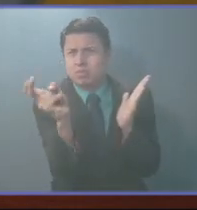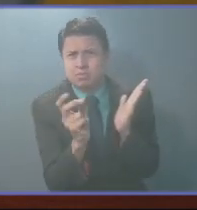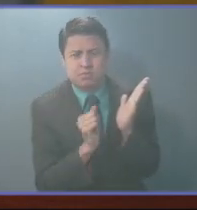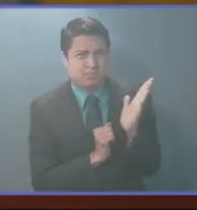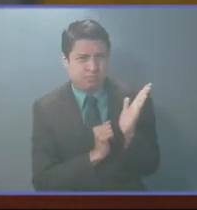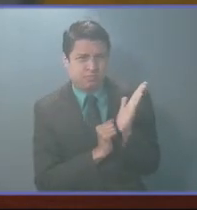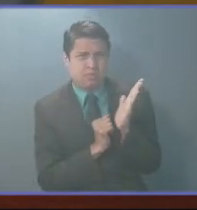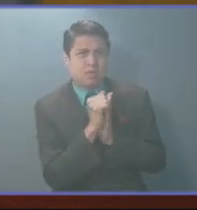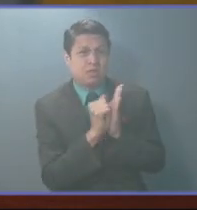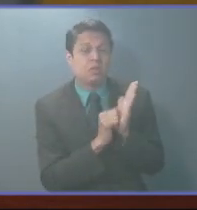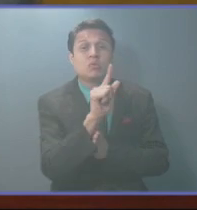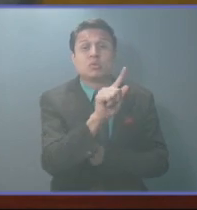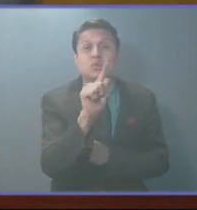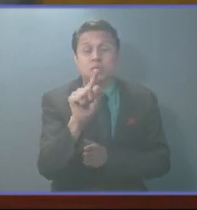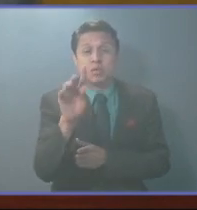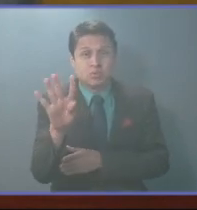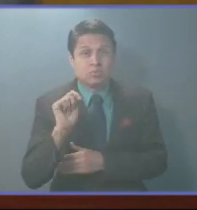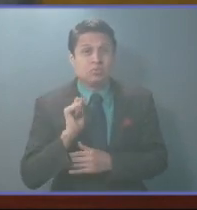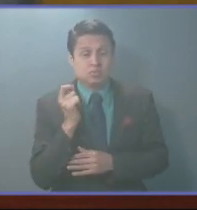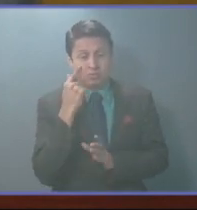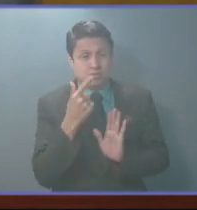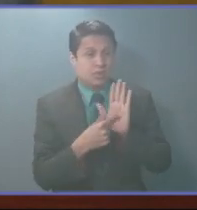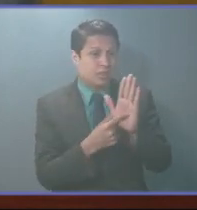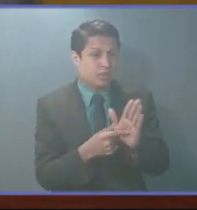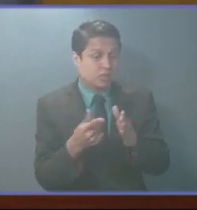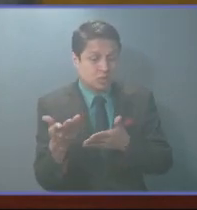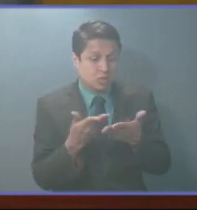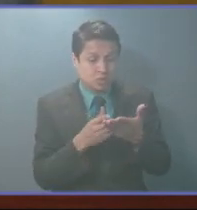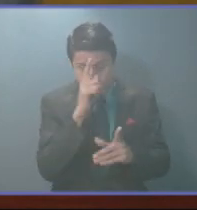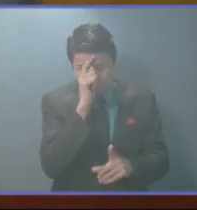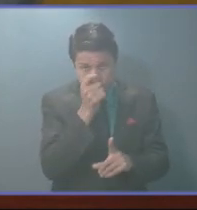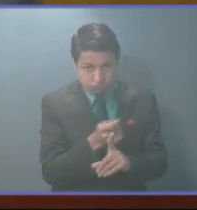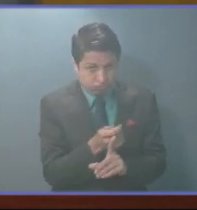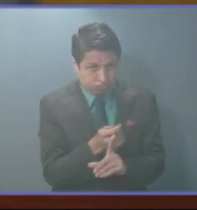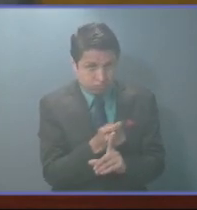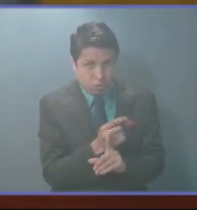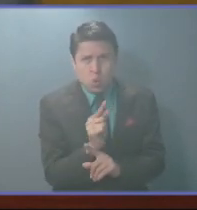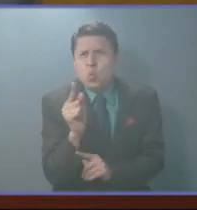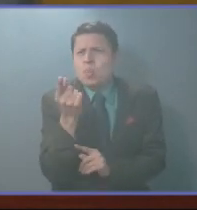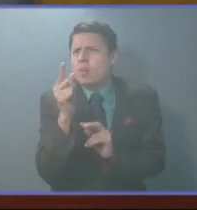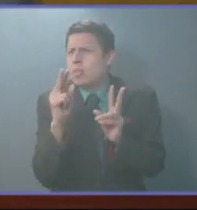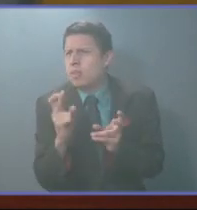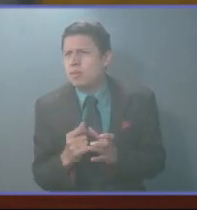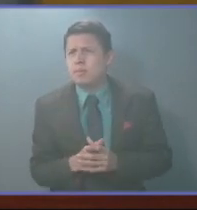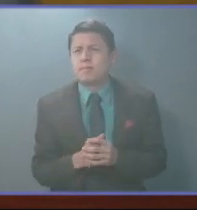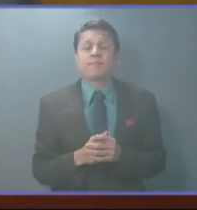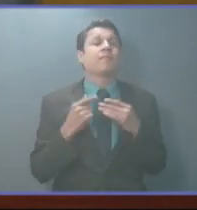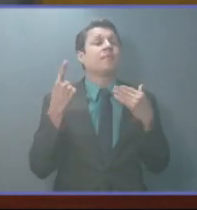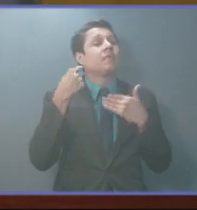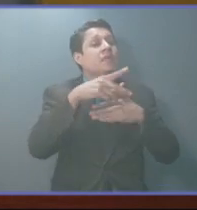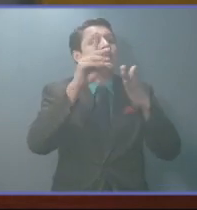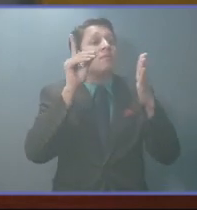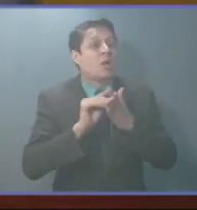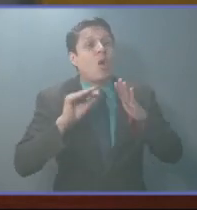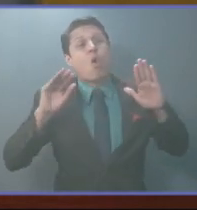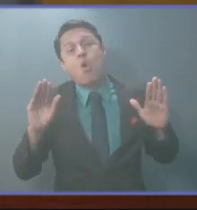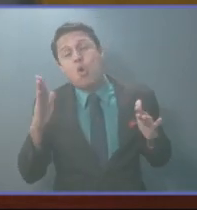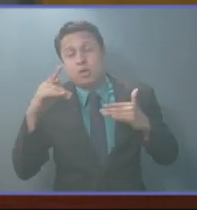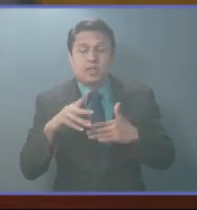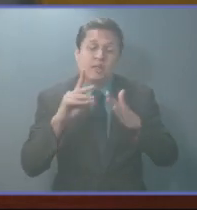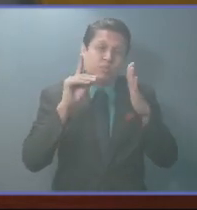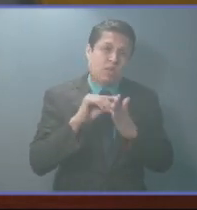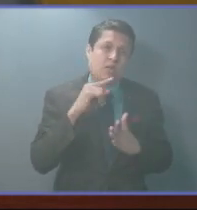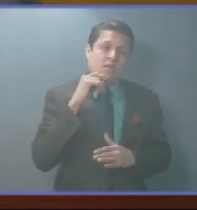Artículo 114. Presentación de la solicitud de interpelación. Los diputados o las diputadas